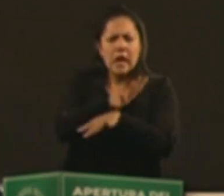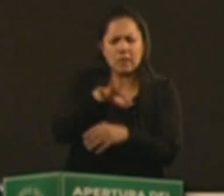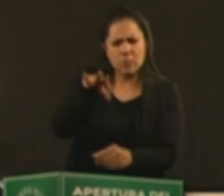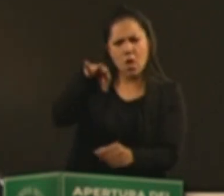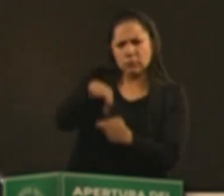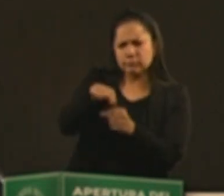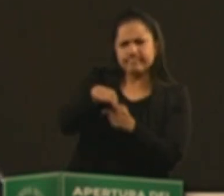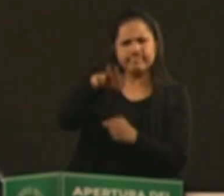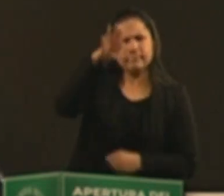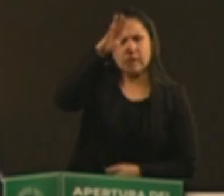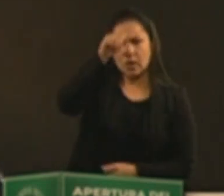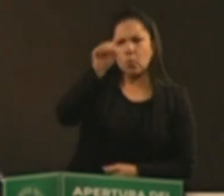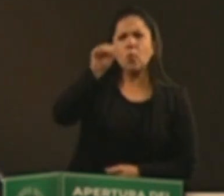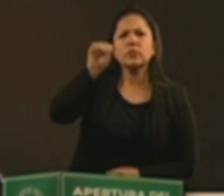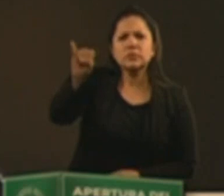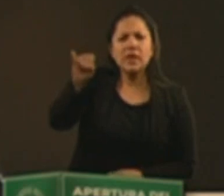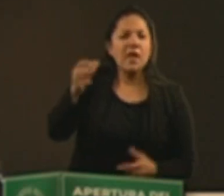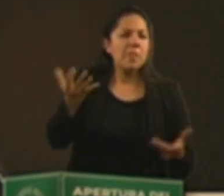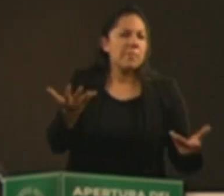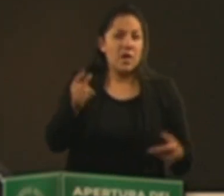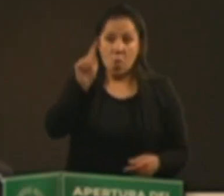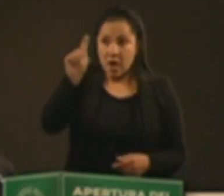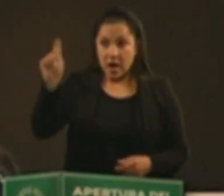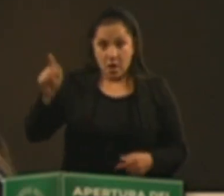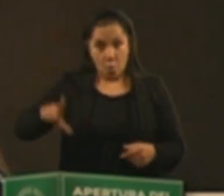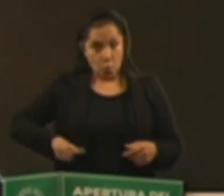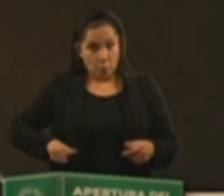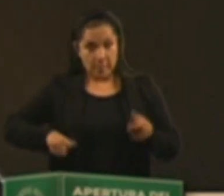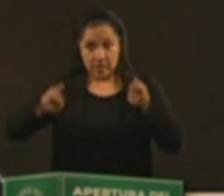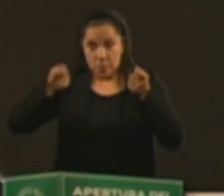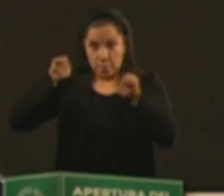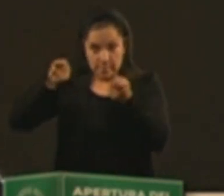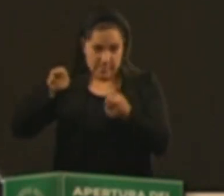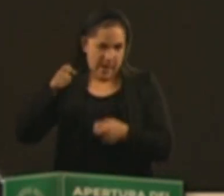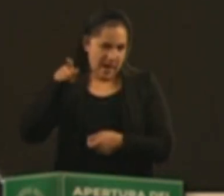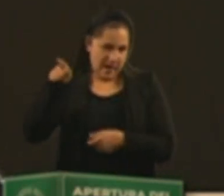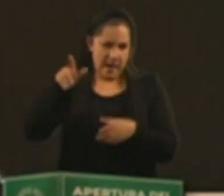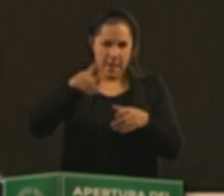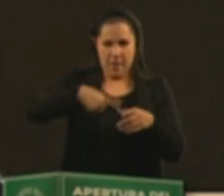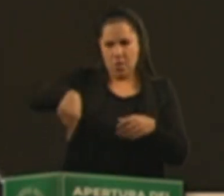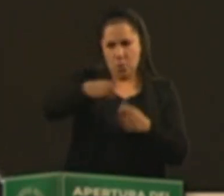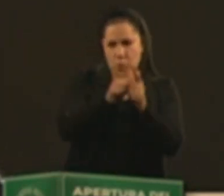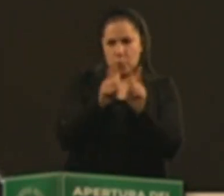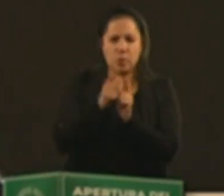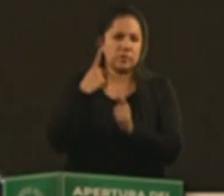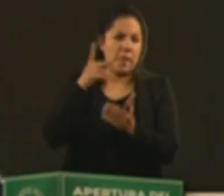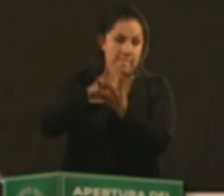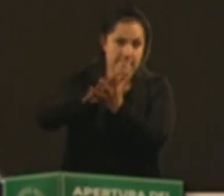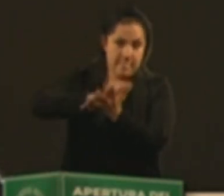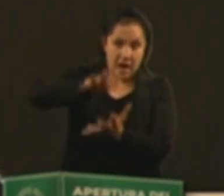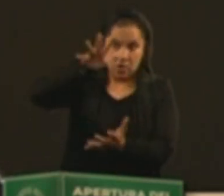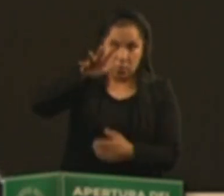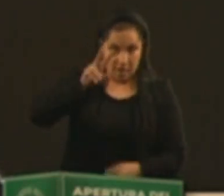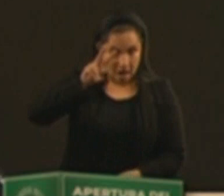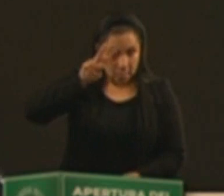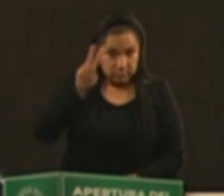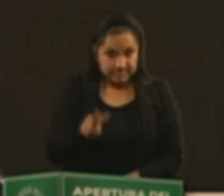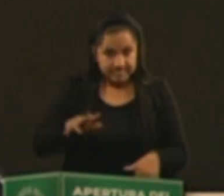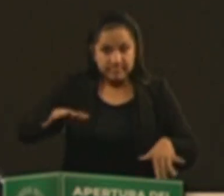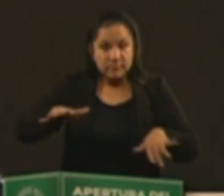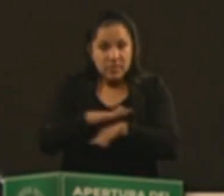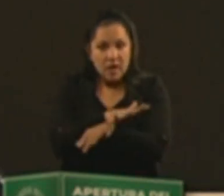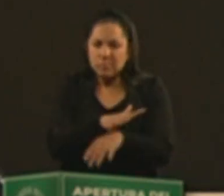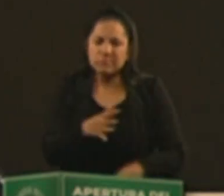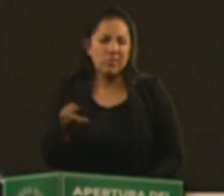sido traicionada por los que hoy gobiernan y su mayoría. Estamos frente a un gobierno que ha querido aniquilar